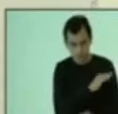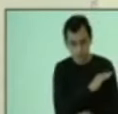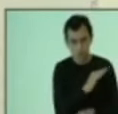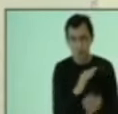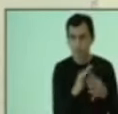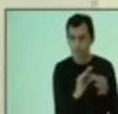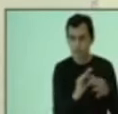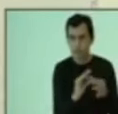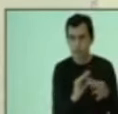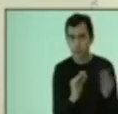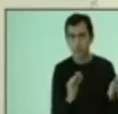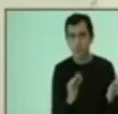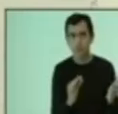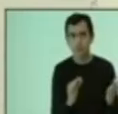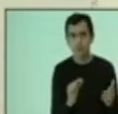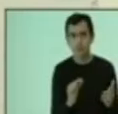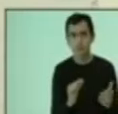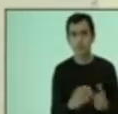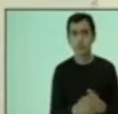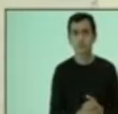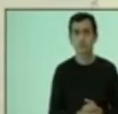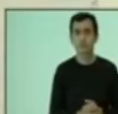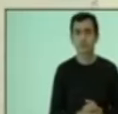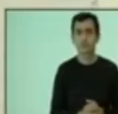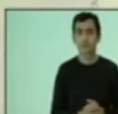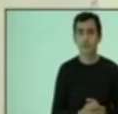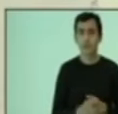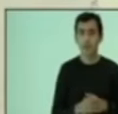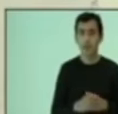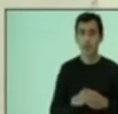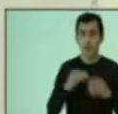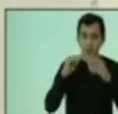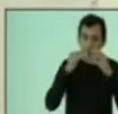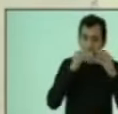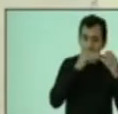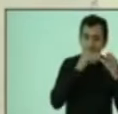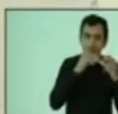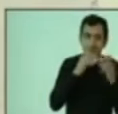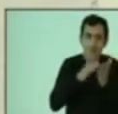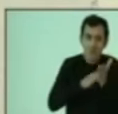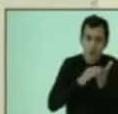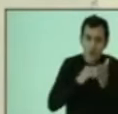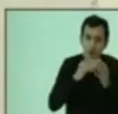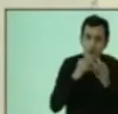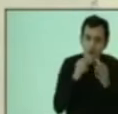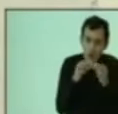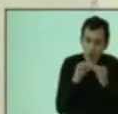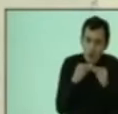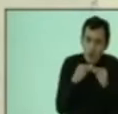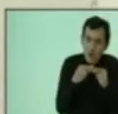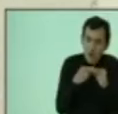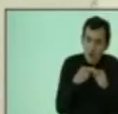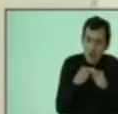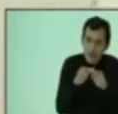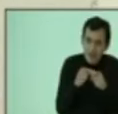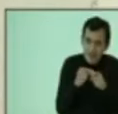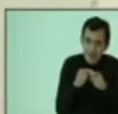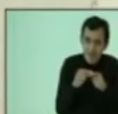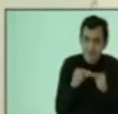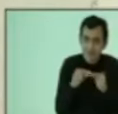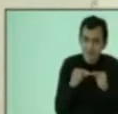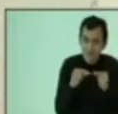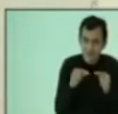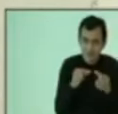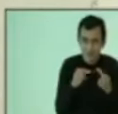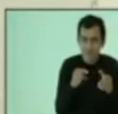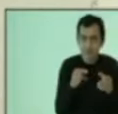En cuestión de la comercialización de la hoja de maíz, tenemos como meta tener un centro de acopio en la comunidad